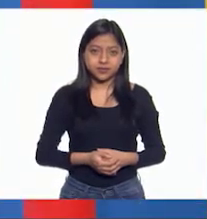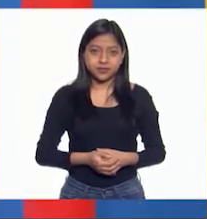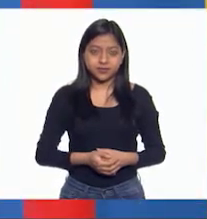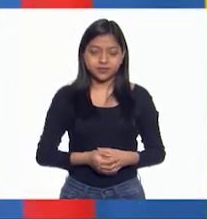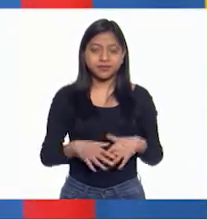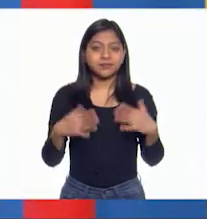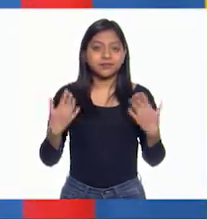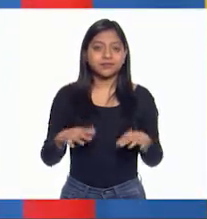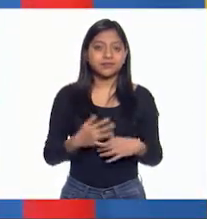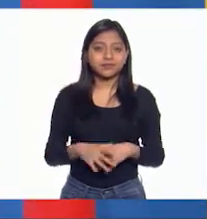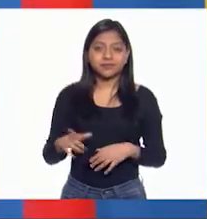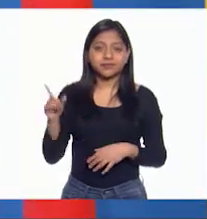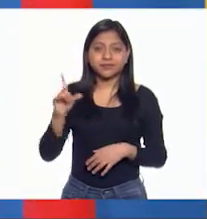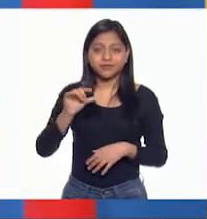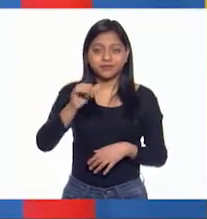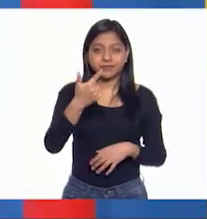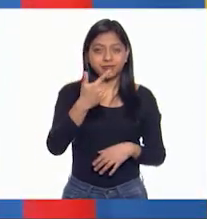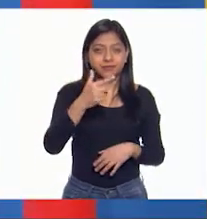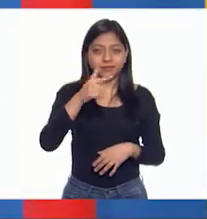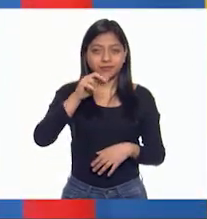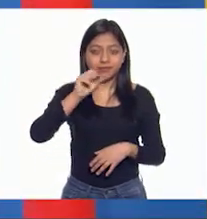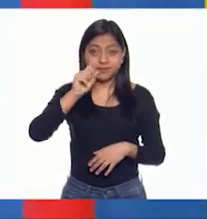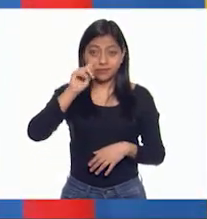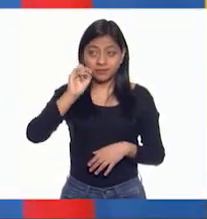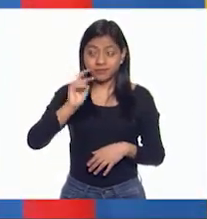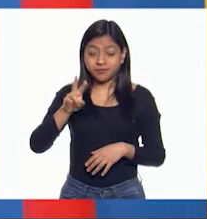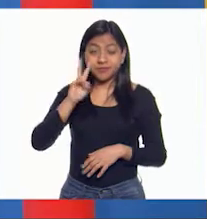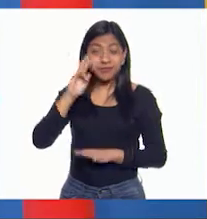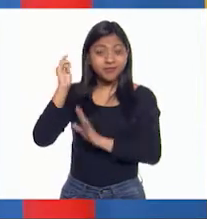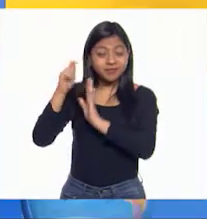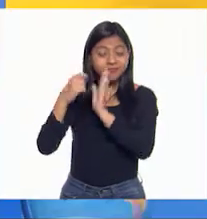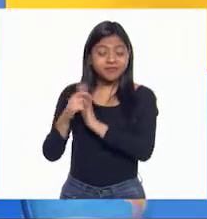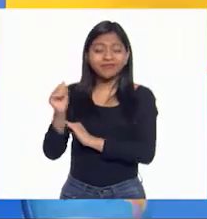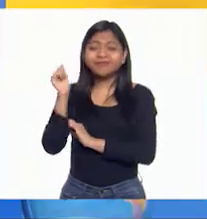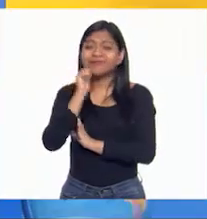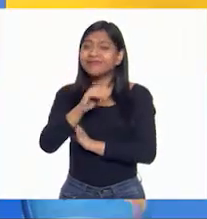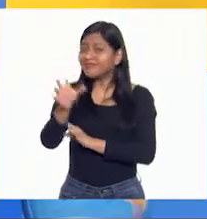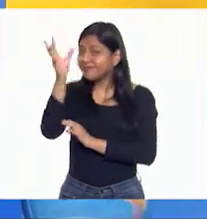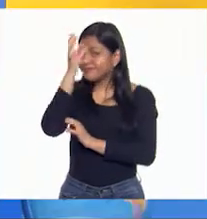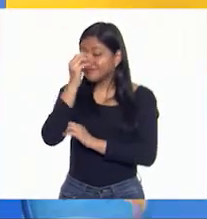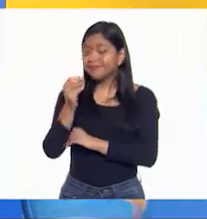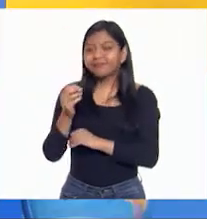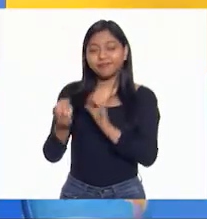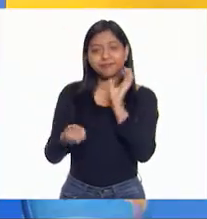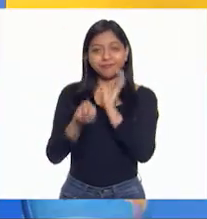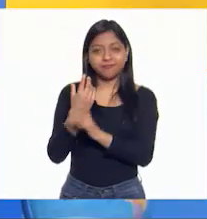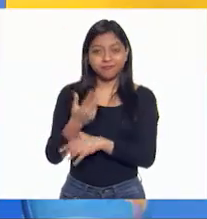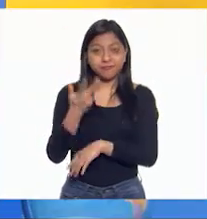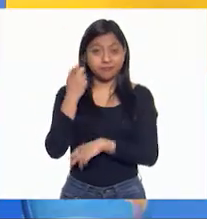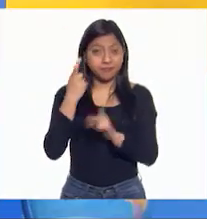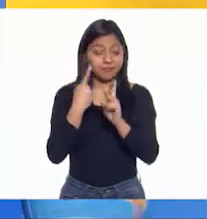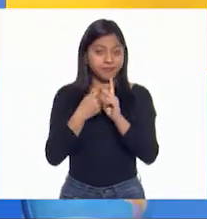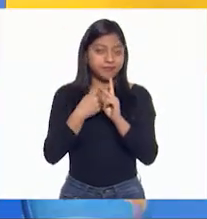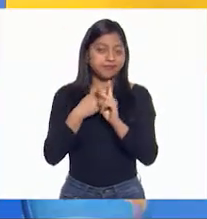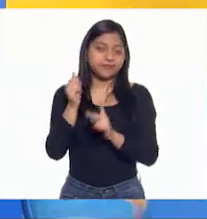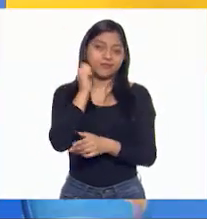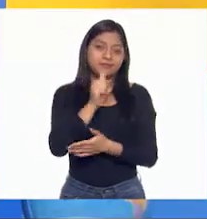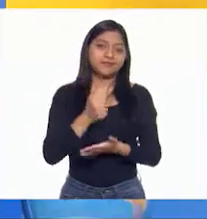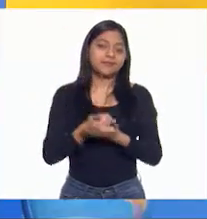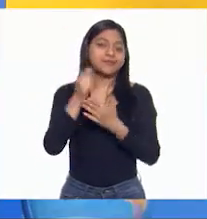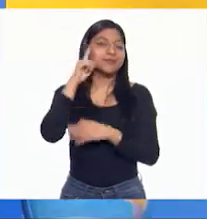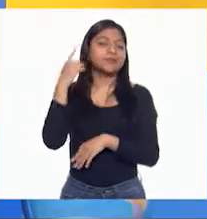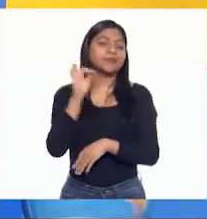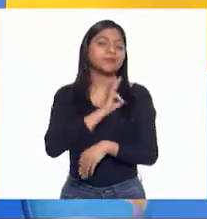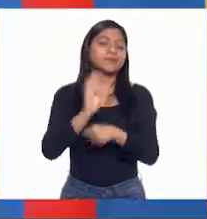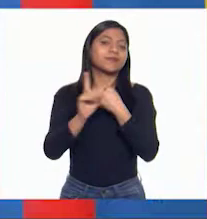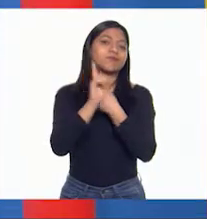Me encanta ver a Agustín y a Carola. Siempre aprendemos algo con sus aventuras. Así es, y las matemáticas siempre nos ayudan a resolver